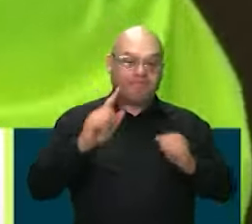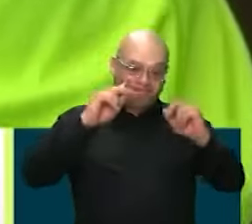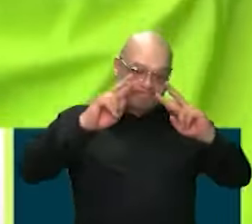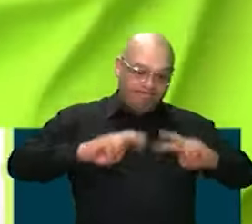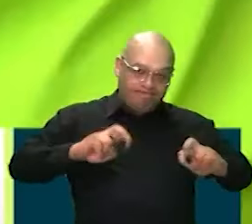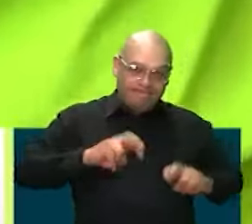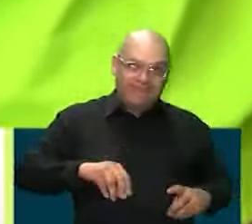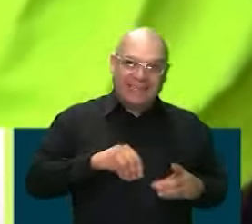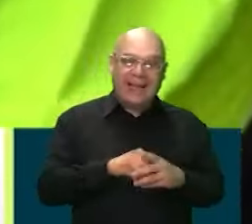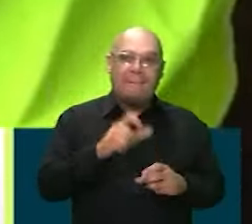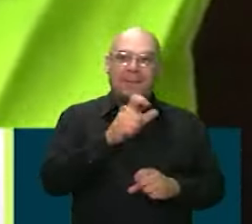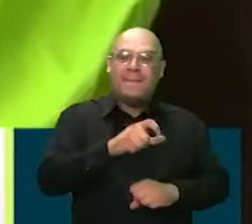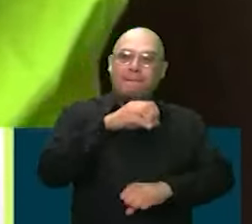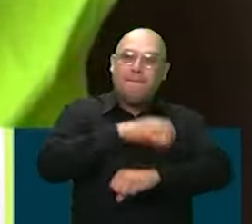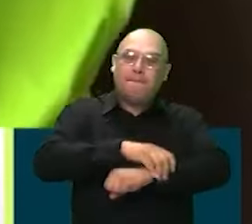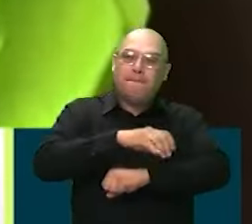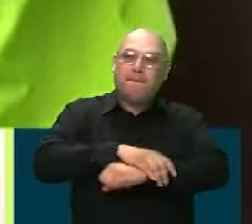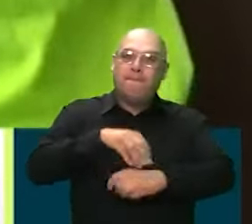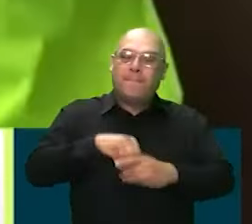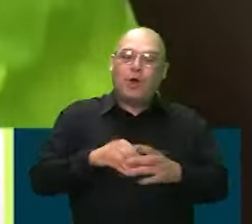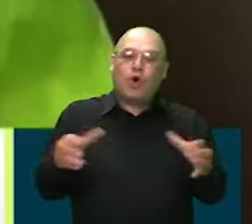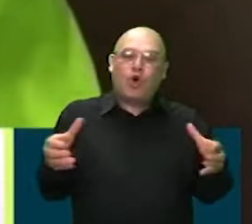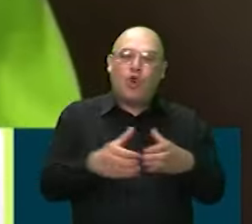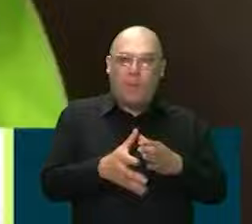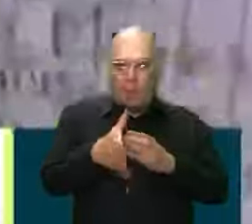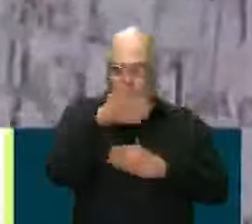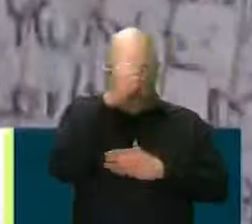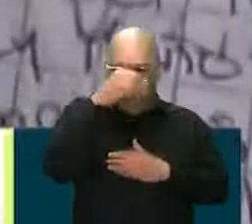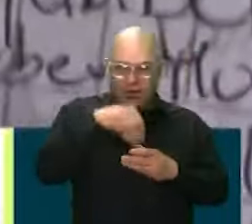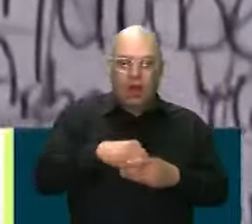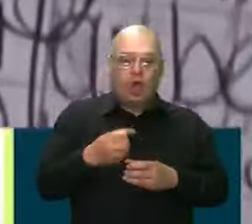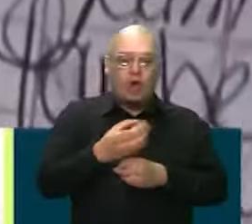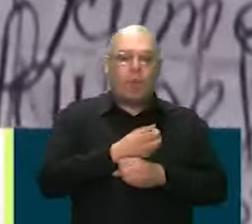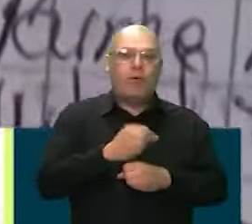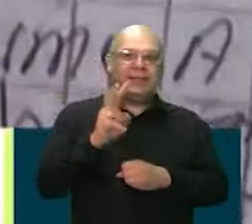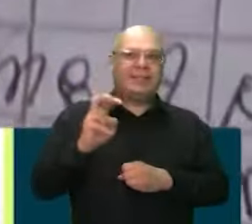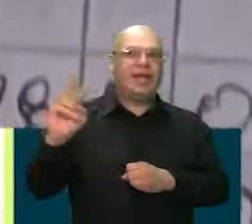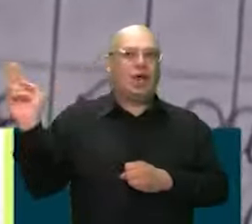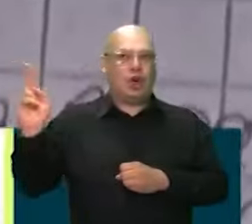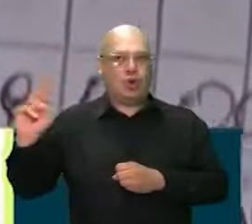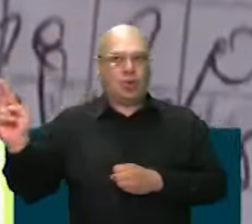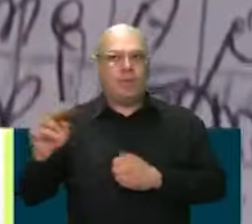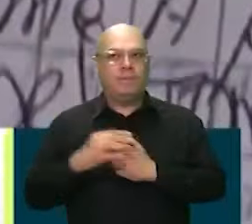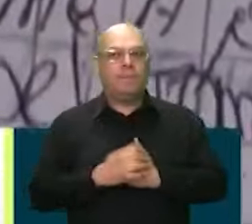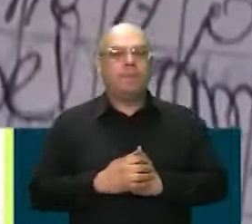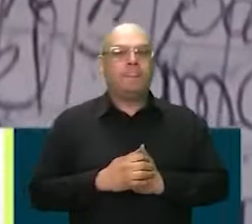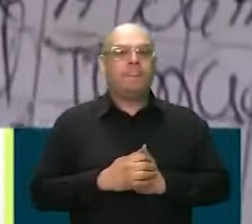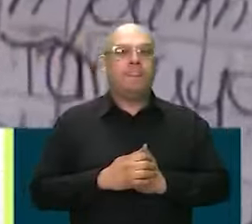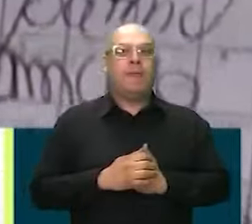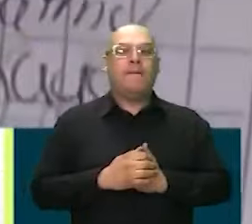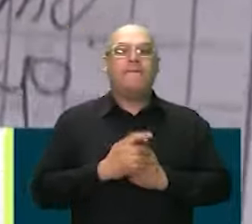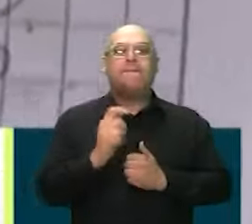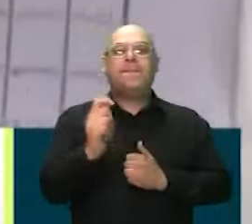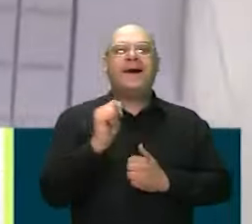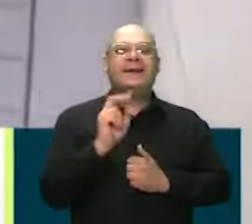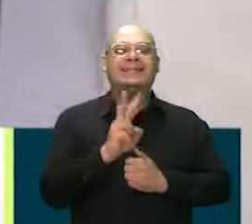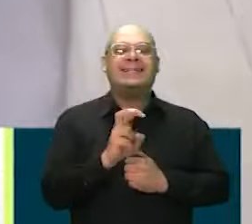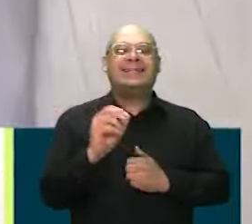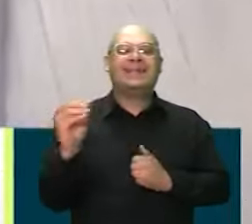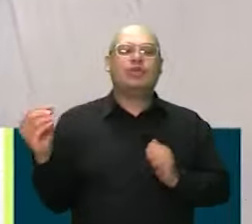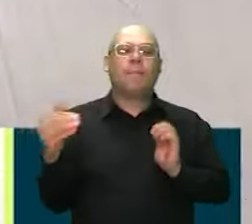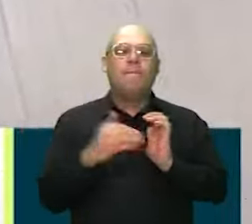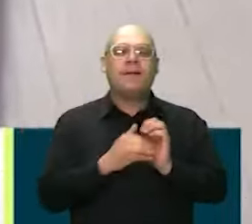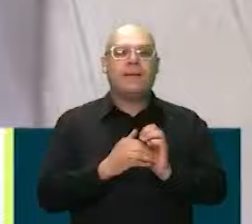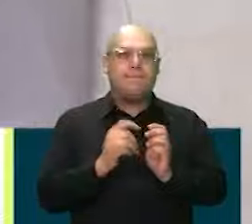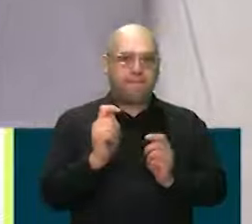capturados presuntamente integraban un grupo delincuencial de la comuna 7 Robledo y estarían solicitando una suma de 700,000 pesos como